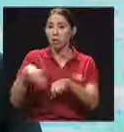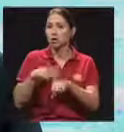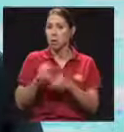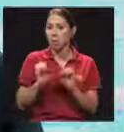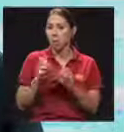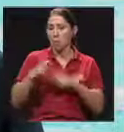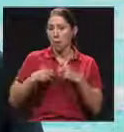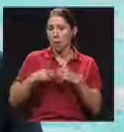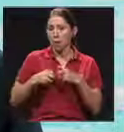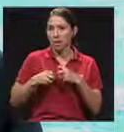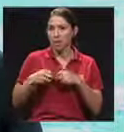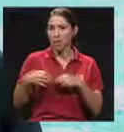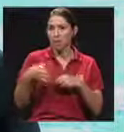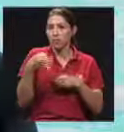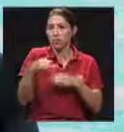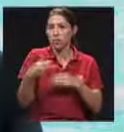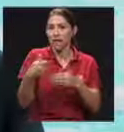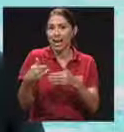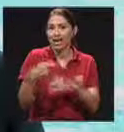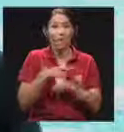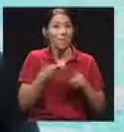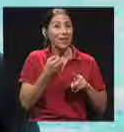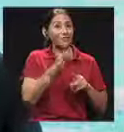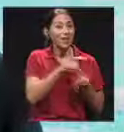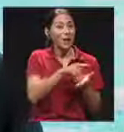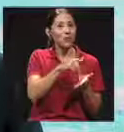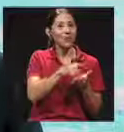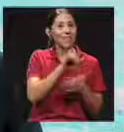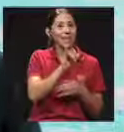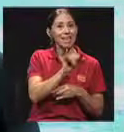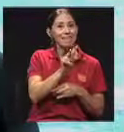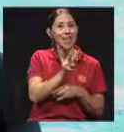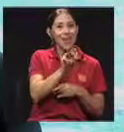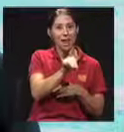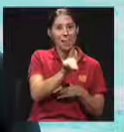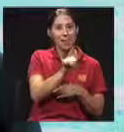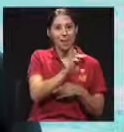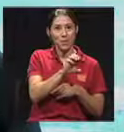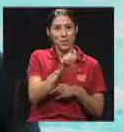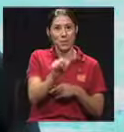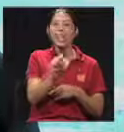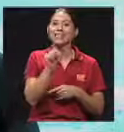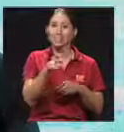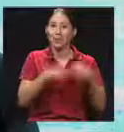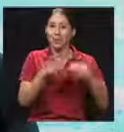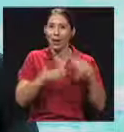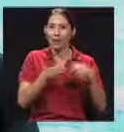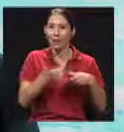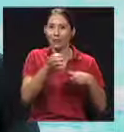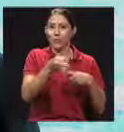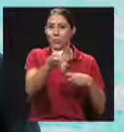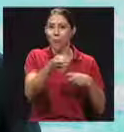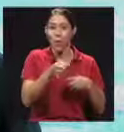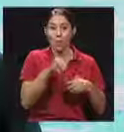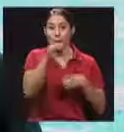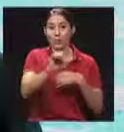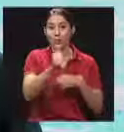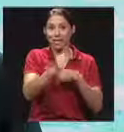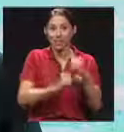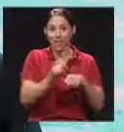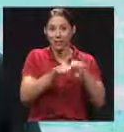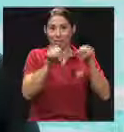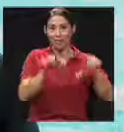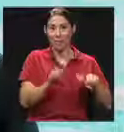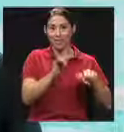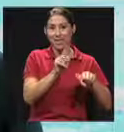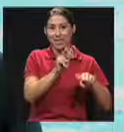en el futuro cercano pero si cotizan para el IBM si vemos problemas hacia el futuro muy cercano estamos hablando que en los próximos 10 años ese régimen va a entrar